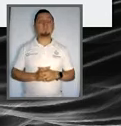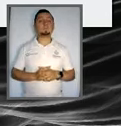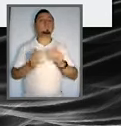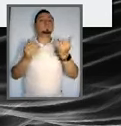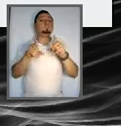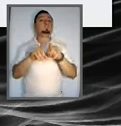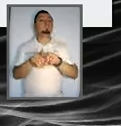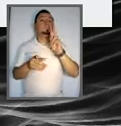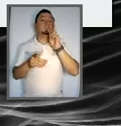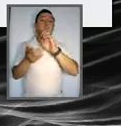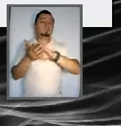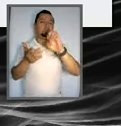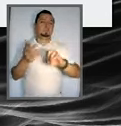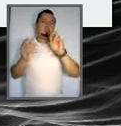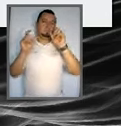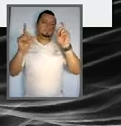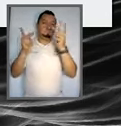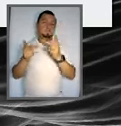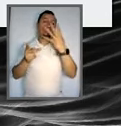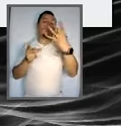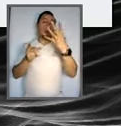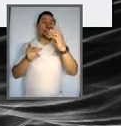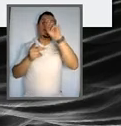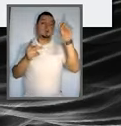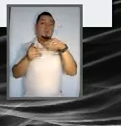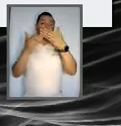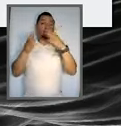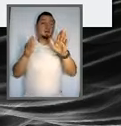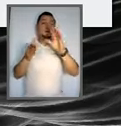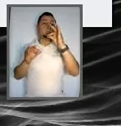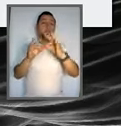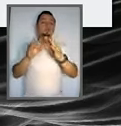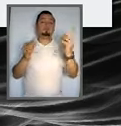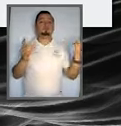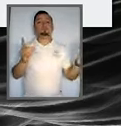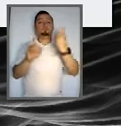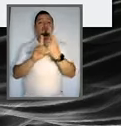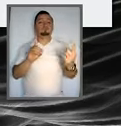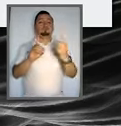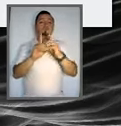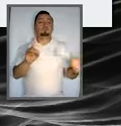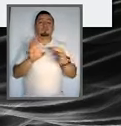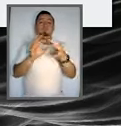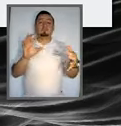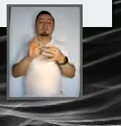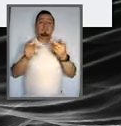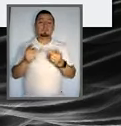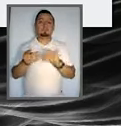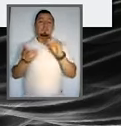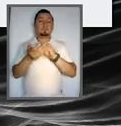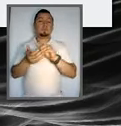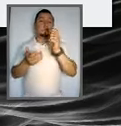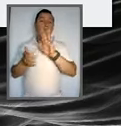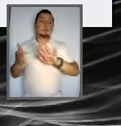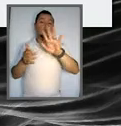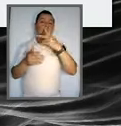Aquí pueden ver un ejemplo de la programación de los 4 canales que ya están abiertos. La última incorporación fue de la estación